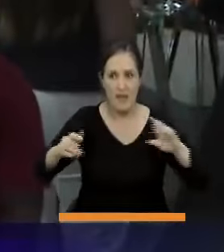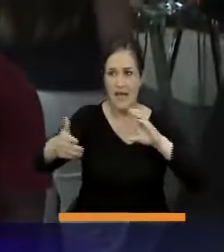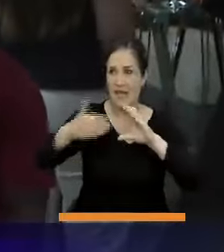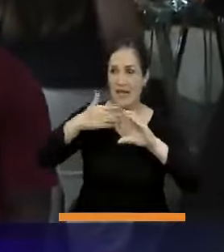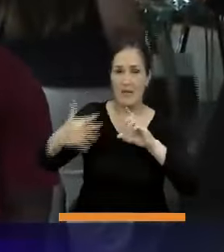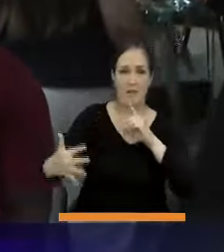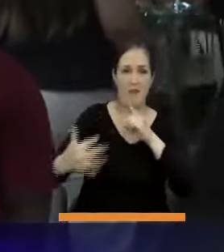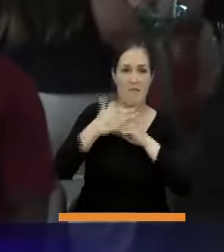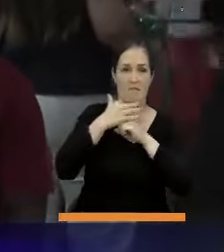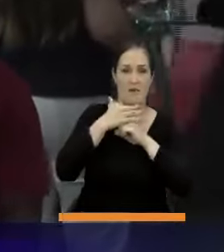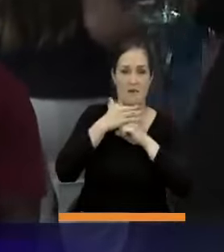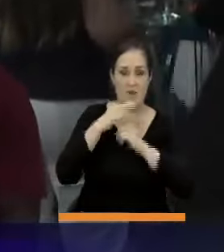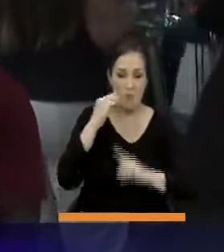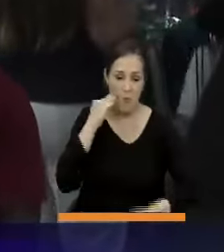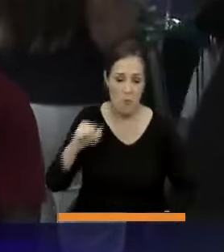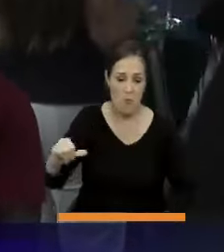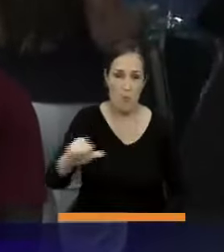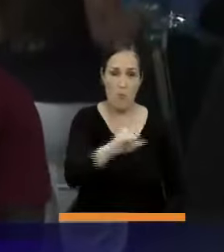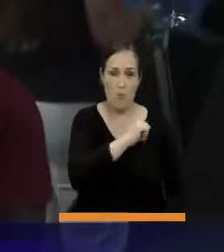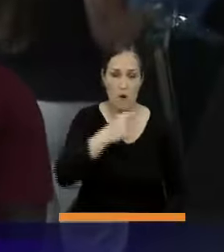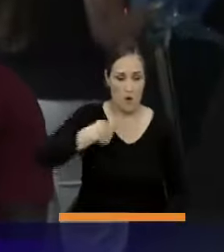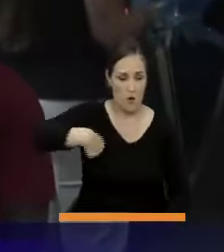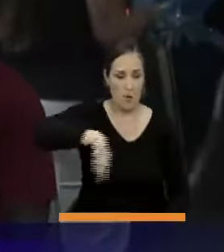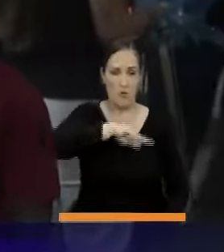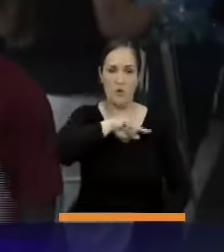climático, porque como mujeres nosotros somos